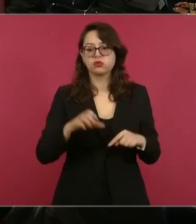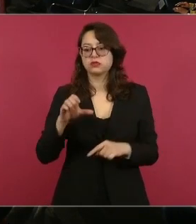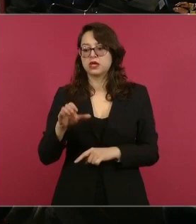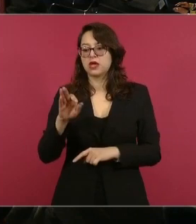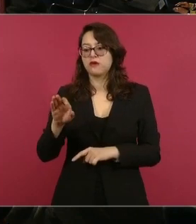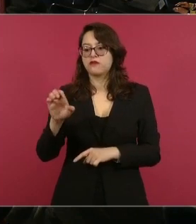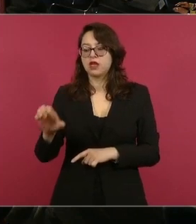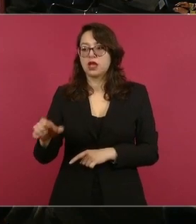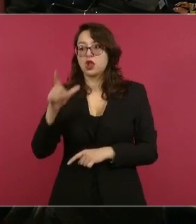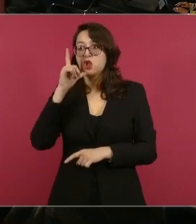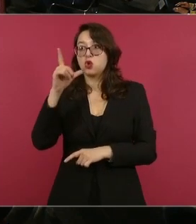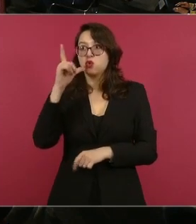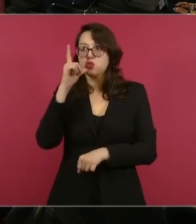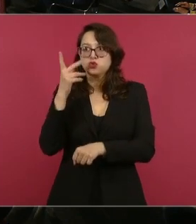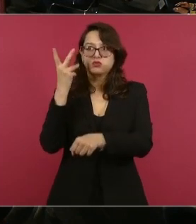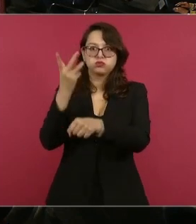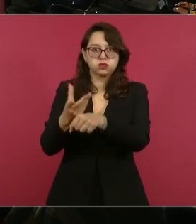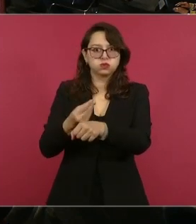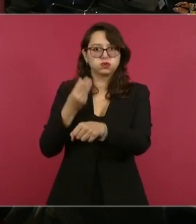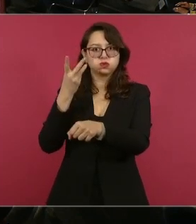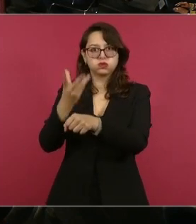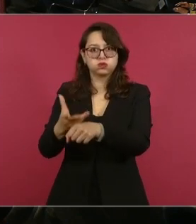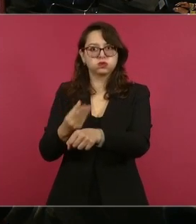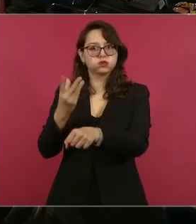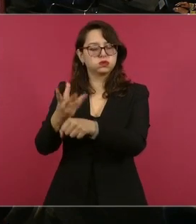realizar el restablecimiento